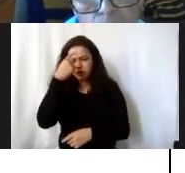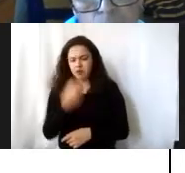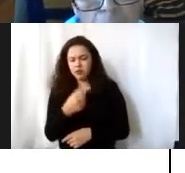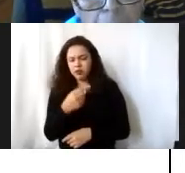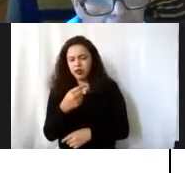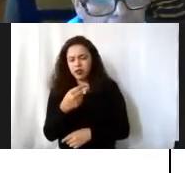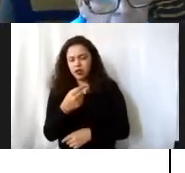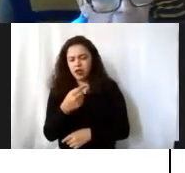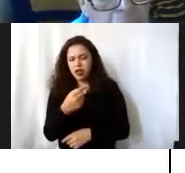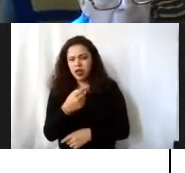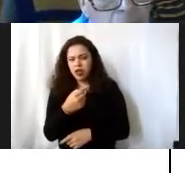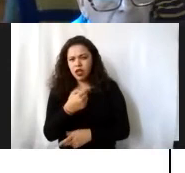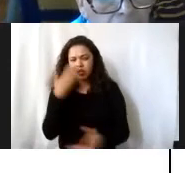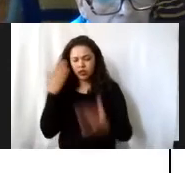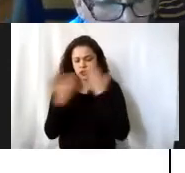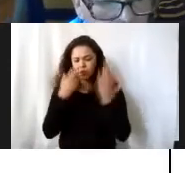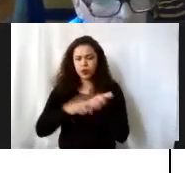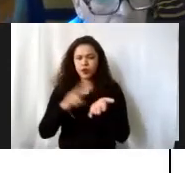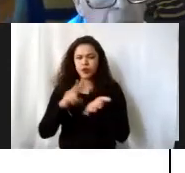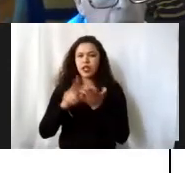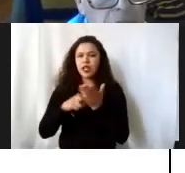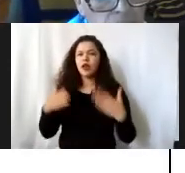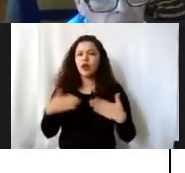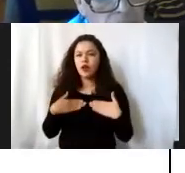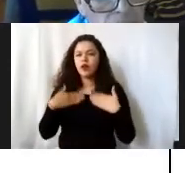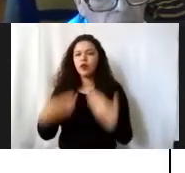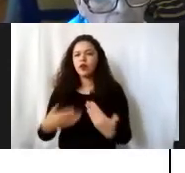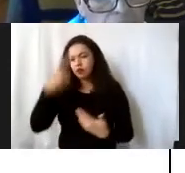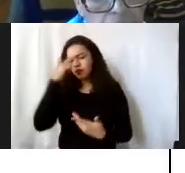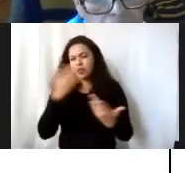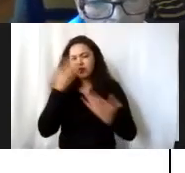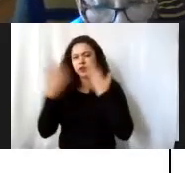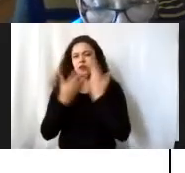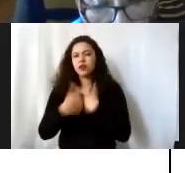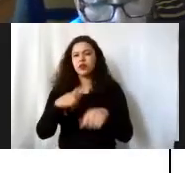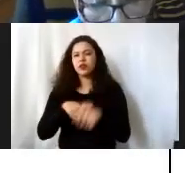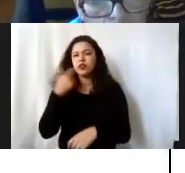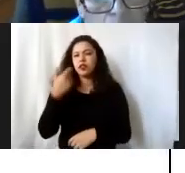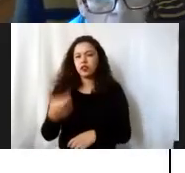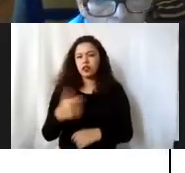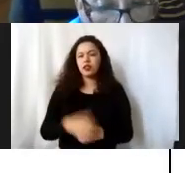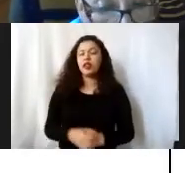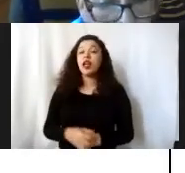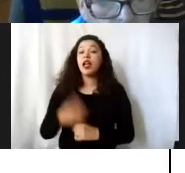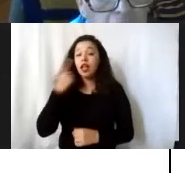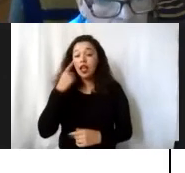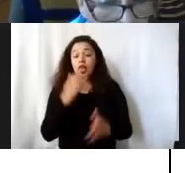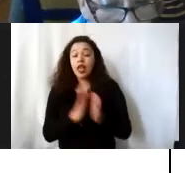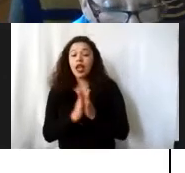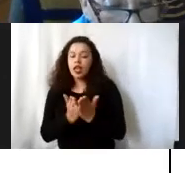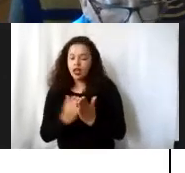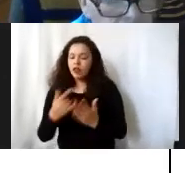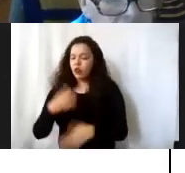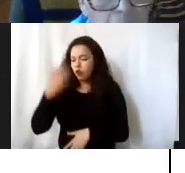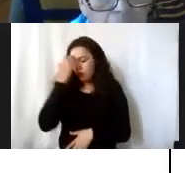este estudio de validez y de confiabilidad en los estudios socioeconómicos. Este libro lo conozco, me